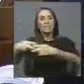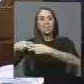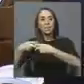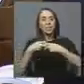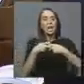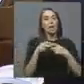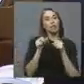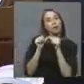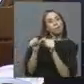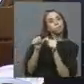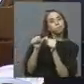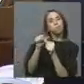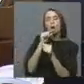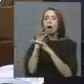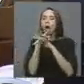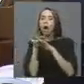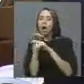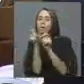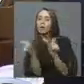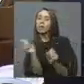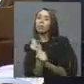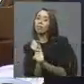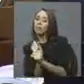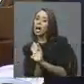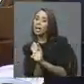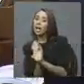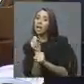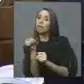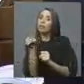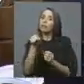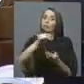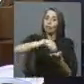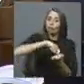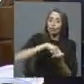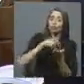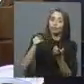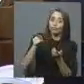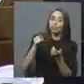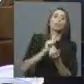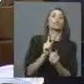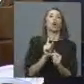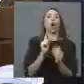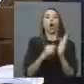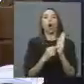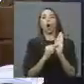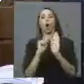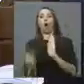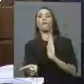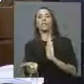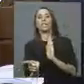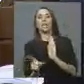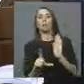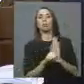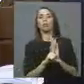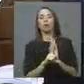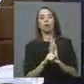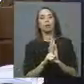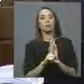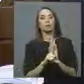persuadir a sus trabajadores de que formen parte de él y no estarlos obligando a través de la fuerza legal?